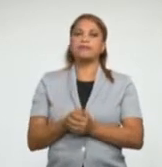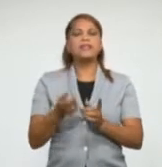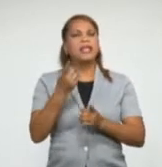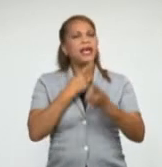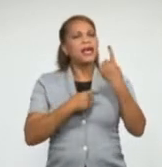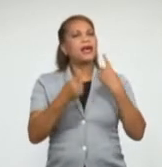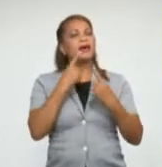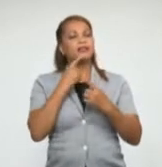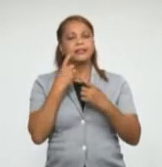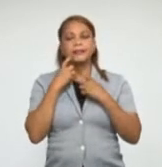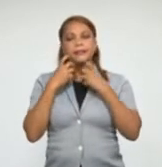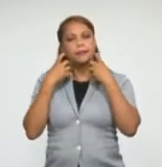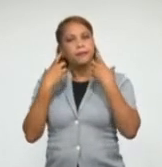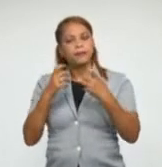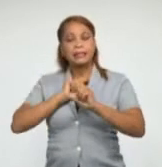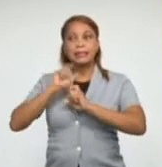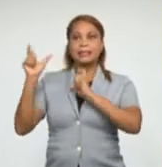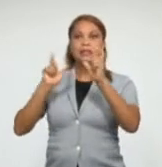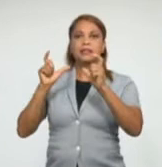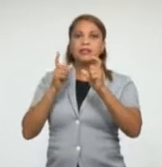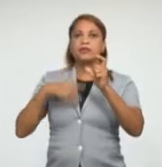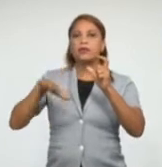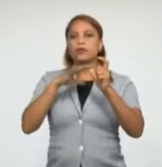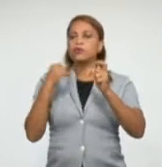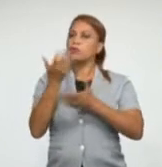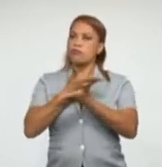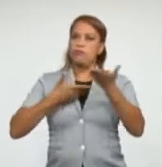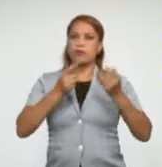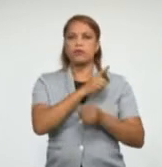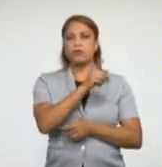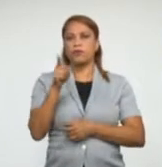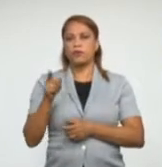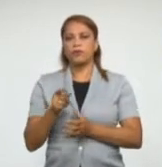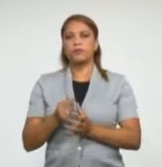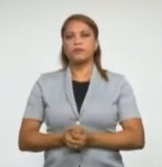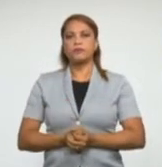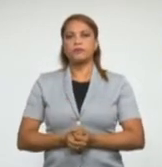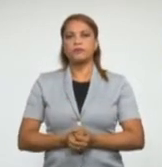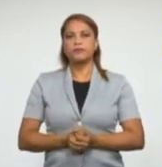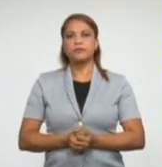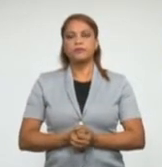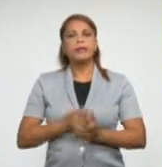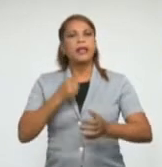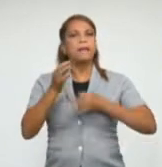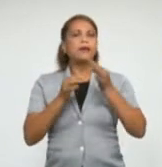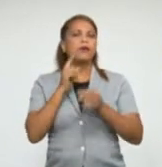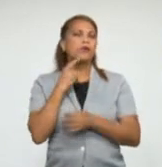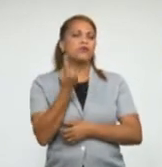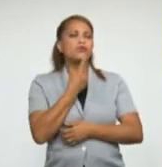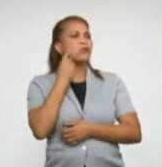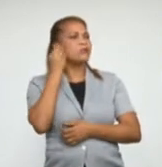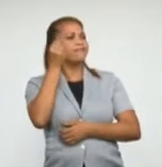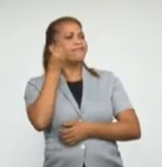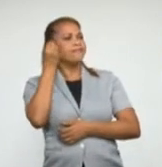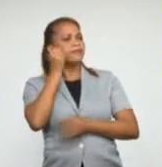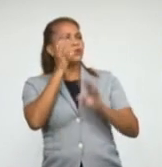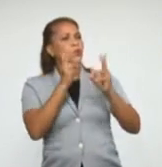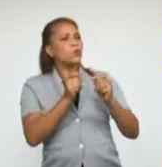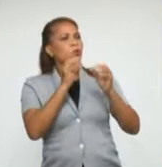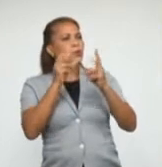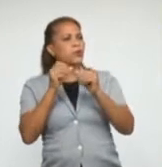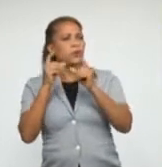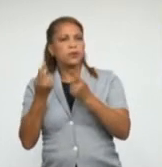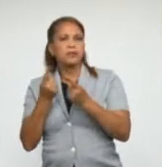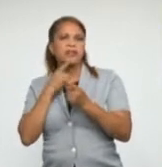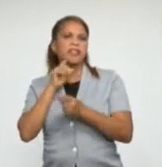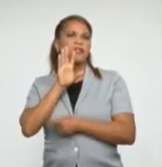para que nosotros compartamos. Y decía que cuando uno analizaba esos datos decía, bueno, ¿qué le vamos